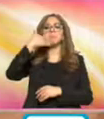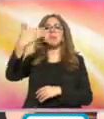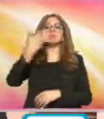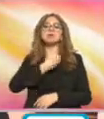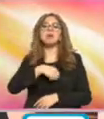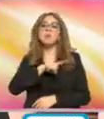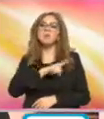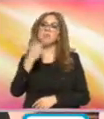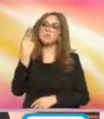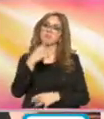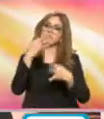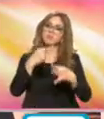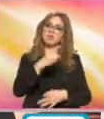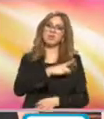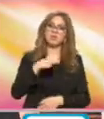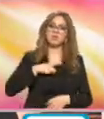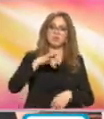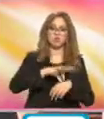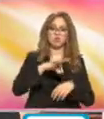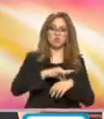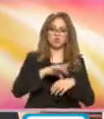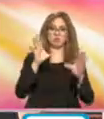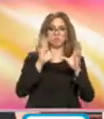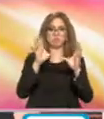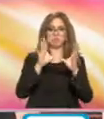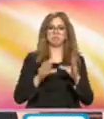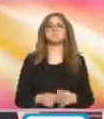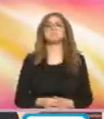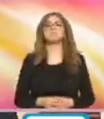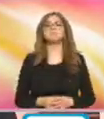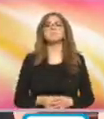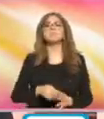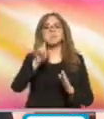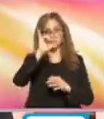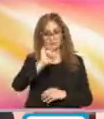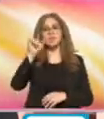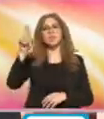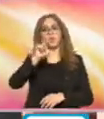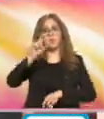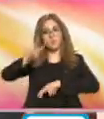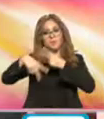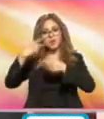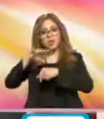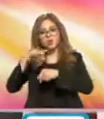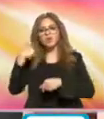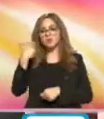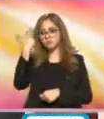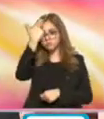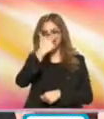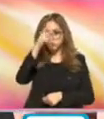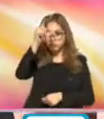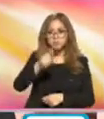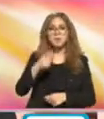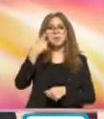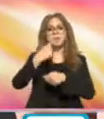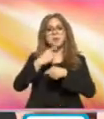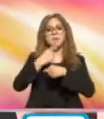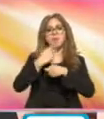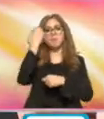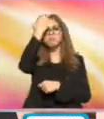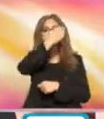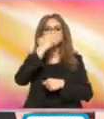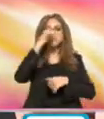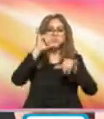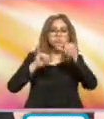que valorar muy bien a nuestro paciente, cómo está en condiciones generales, en su salud en general, Sí. tomar una serie de laboratorios preoperatorios